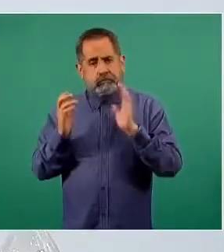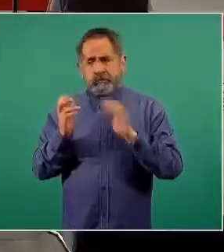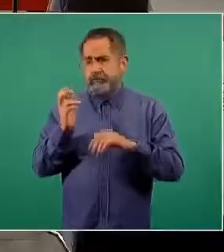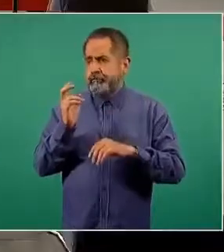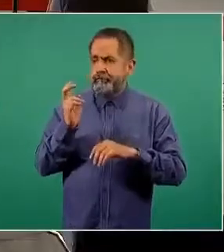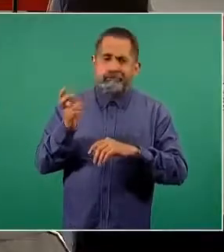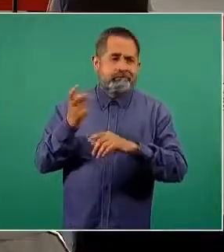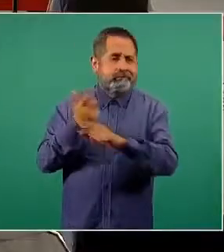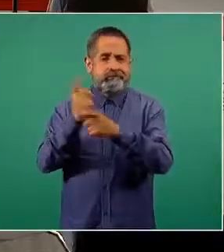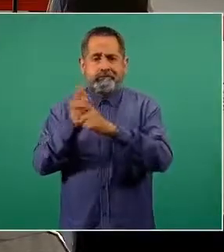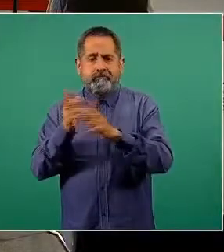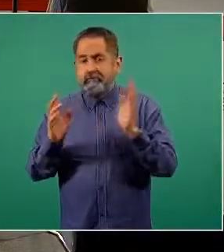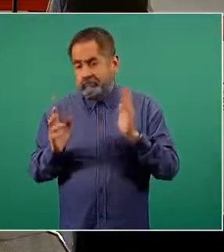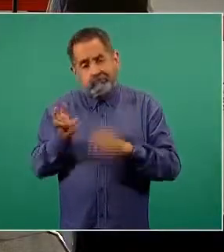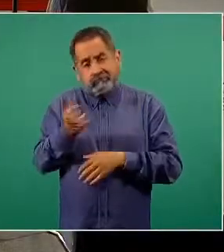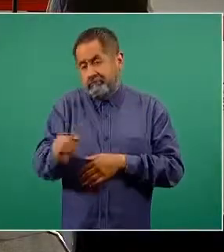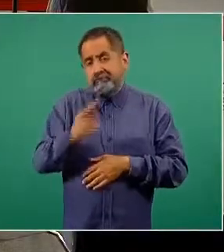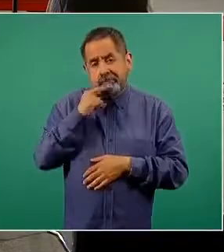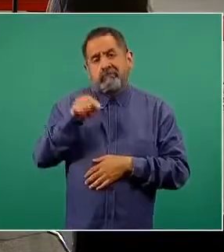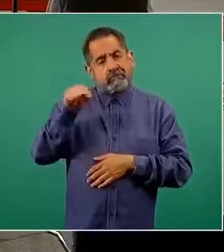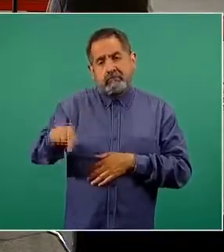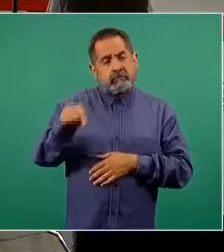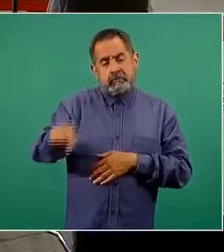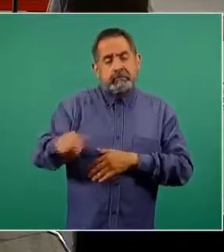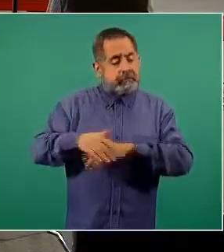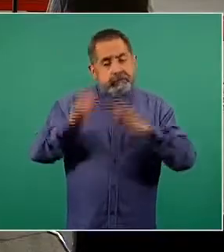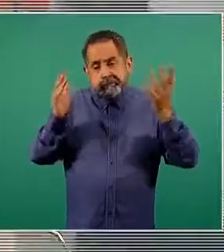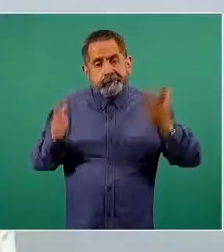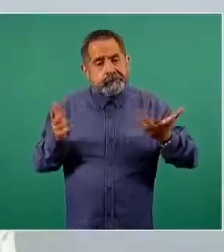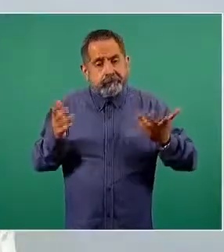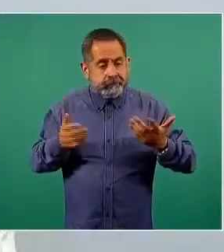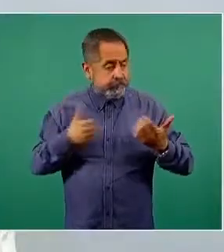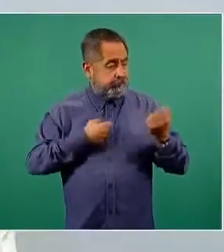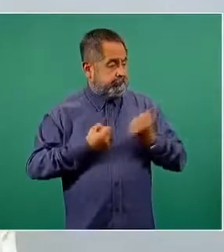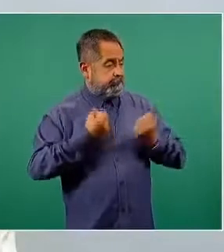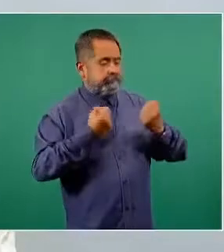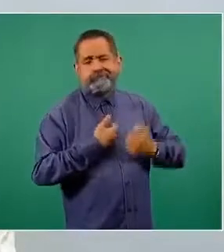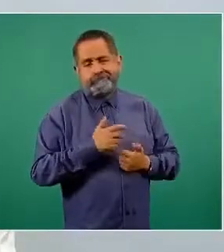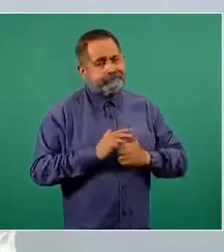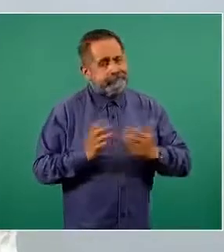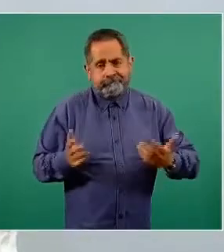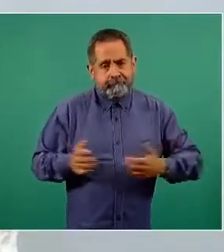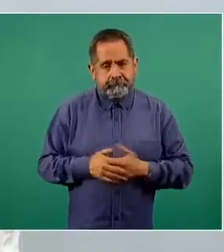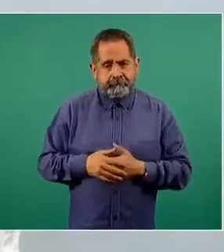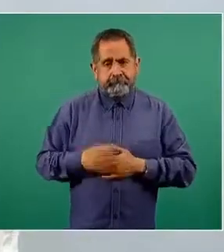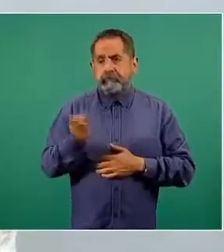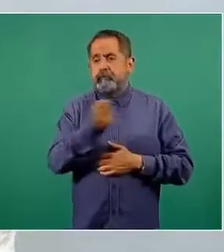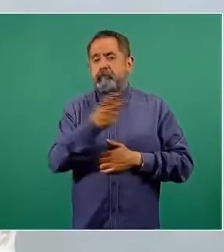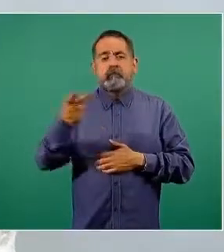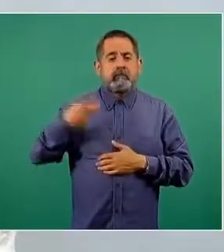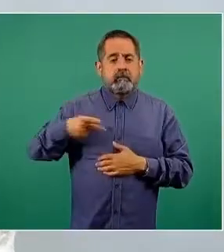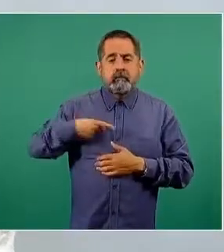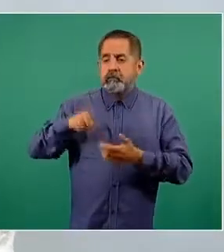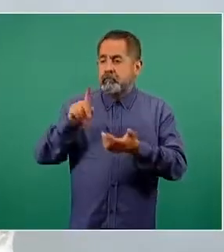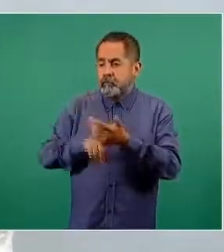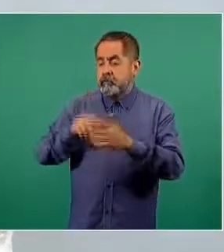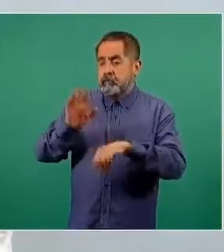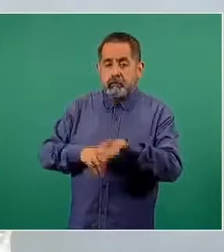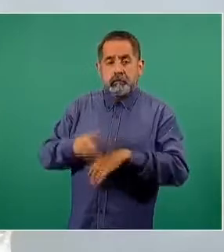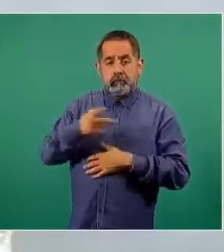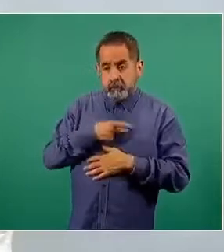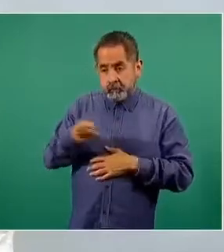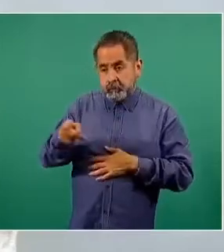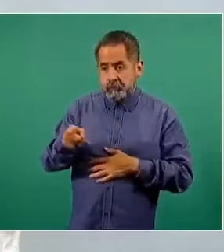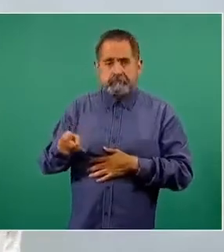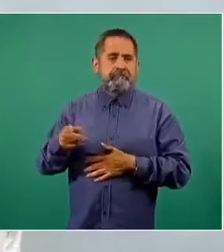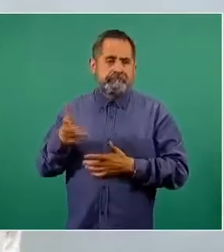que lo que estábamos viviendo. Y sobre todo tenemos que recordar que las personas que menos tienen en este país son las que más